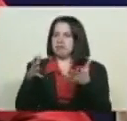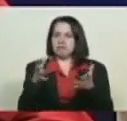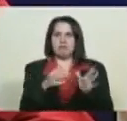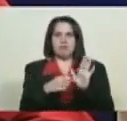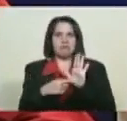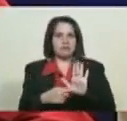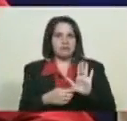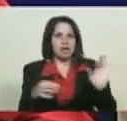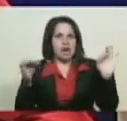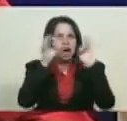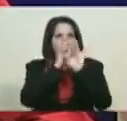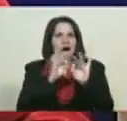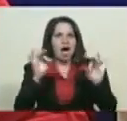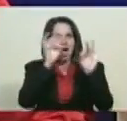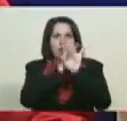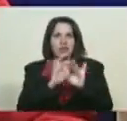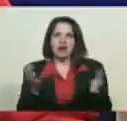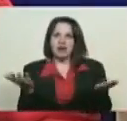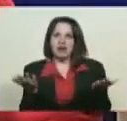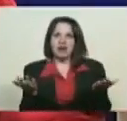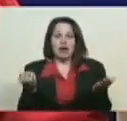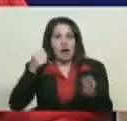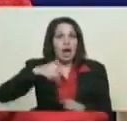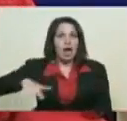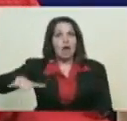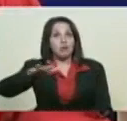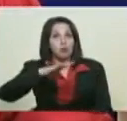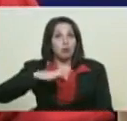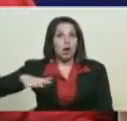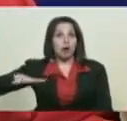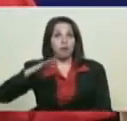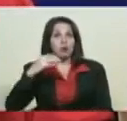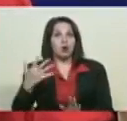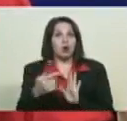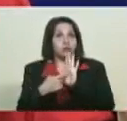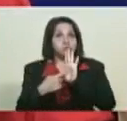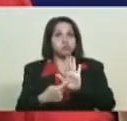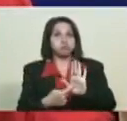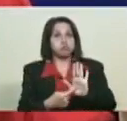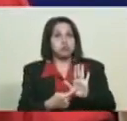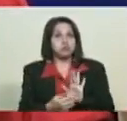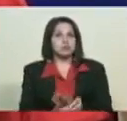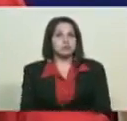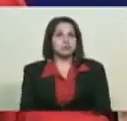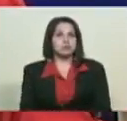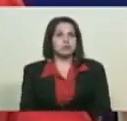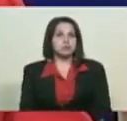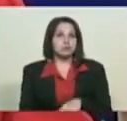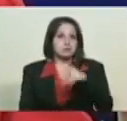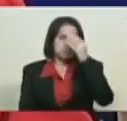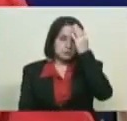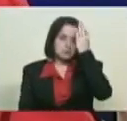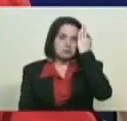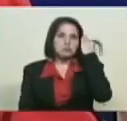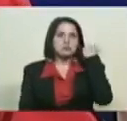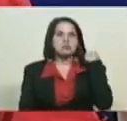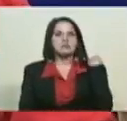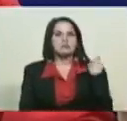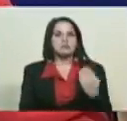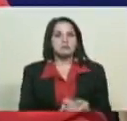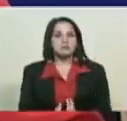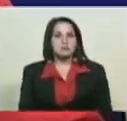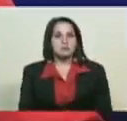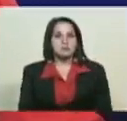caras. Y aquí el pueblo les ha dado una nueva lección. Lo que venga, adelante